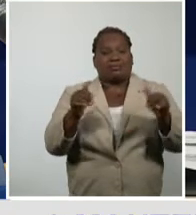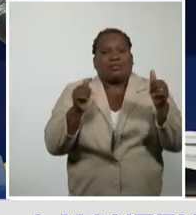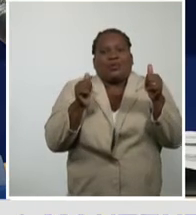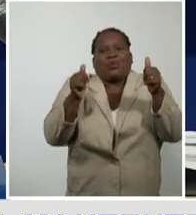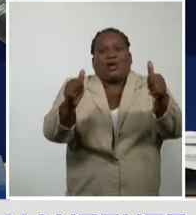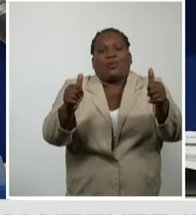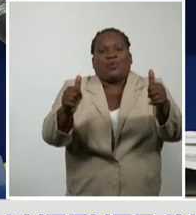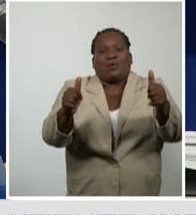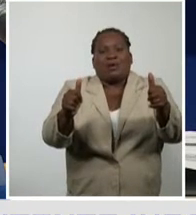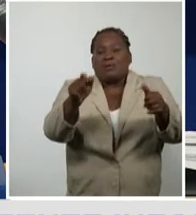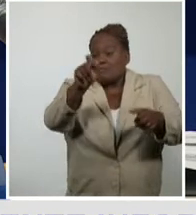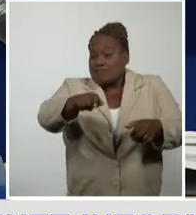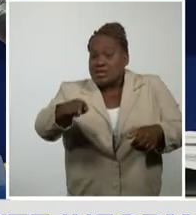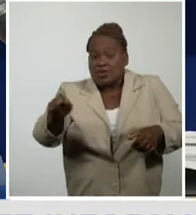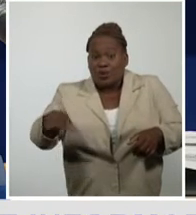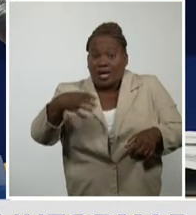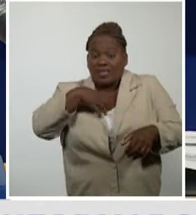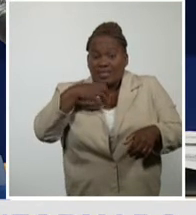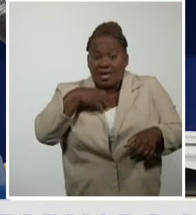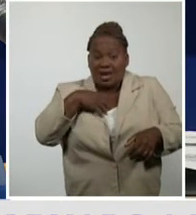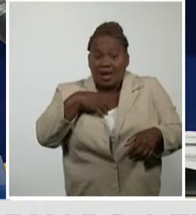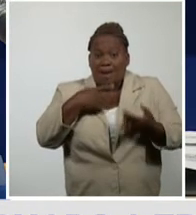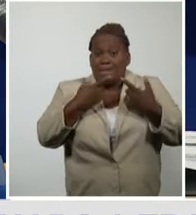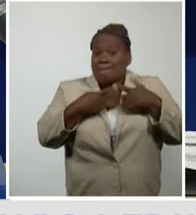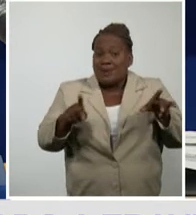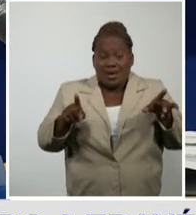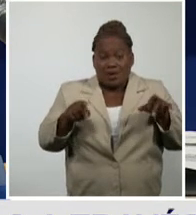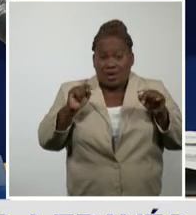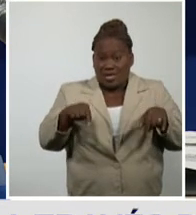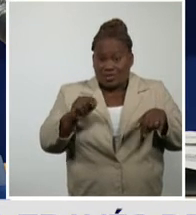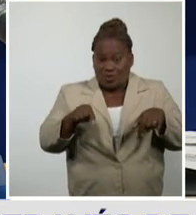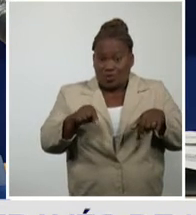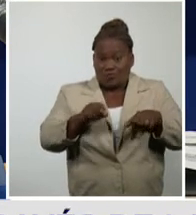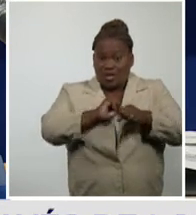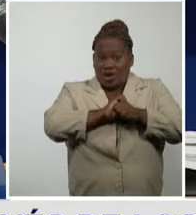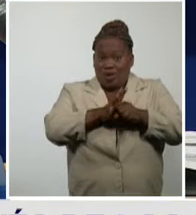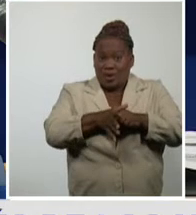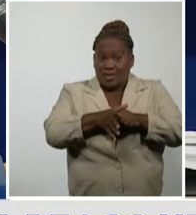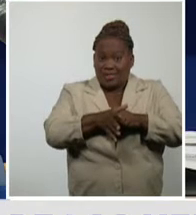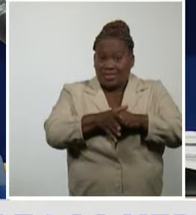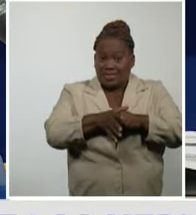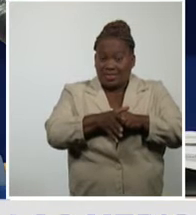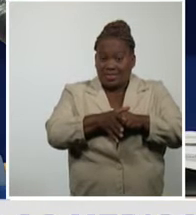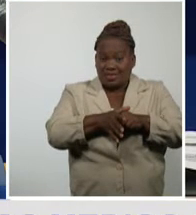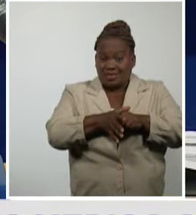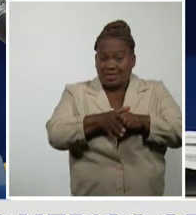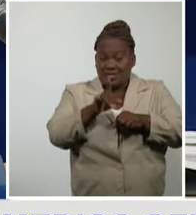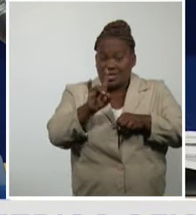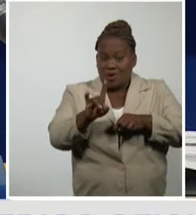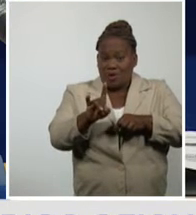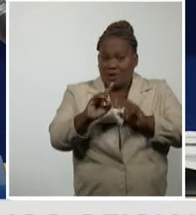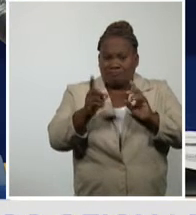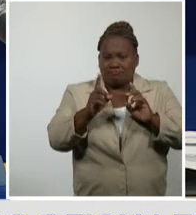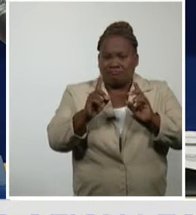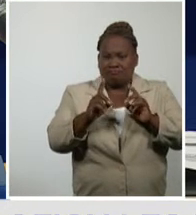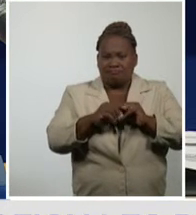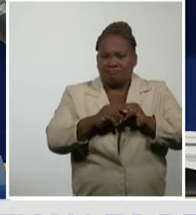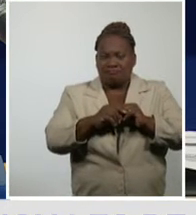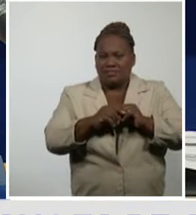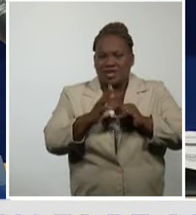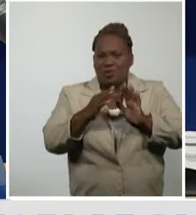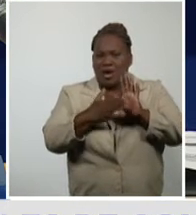la padezcan, pues tendrá. Bueno, pero eso en SARS-CoV-2, en COVID-19, no hay nada